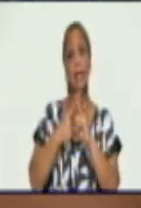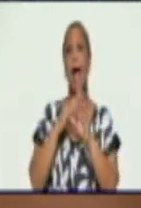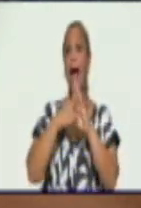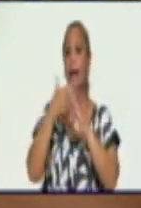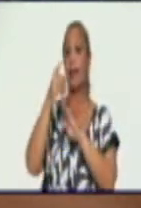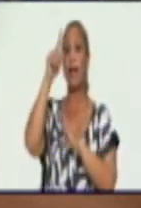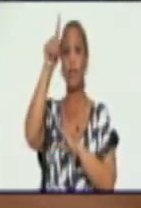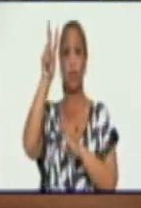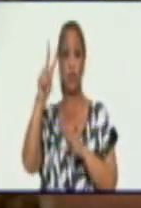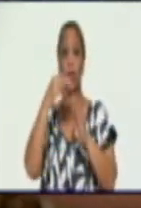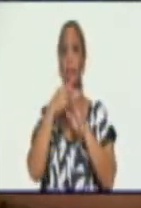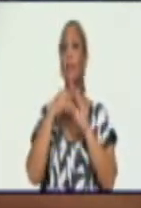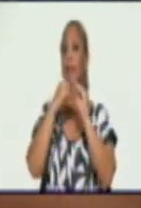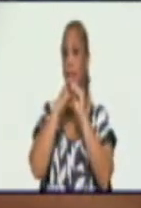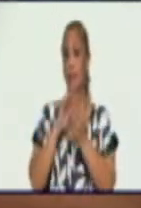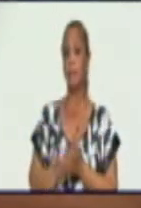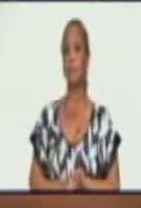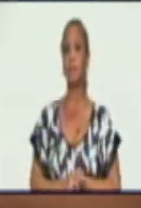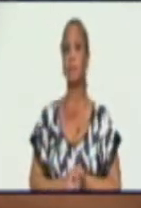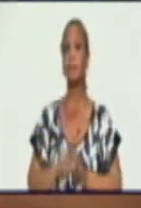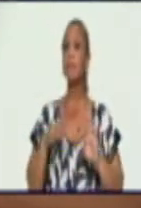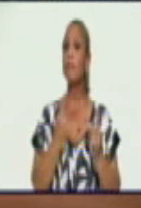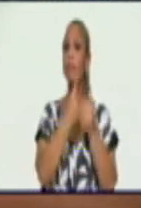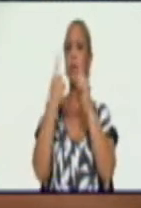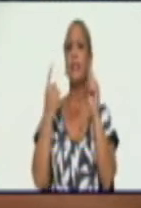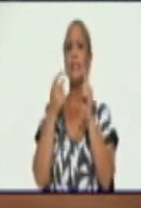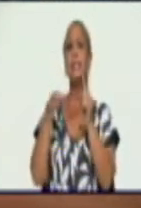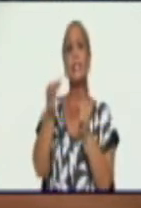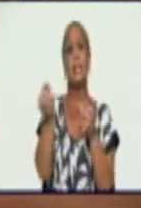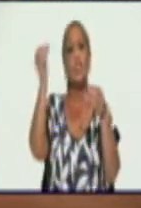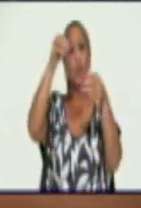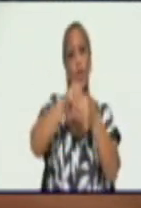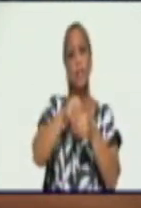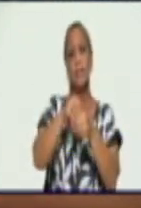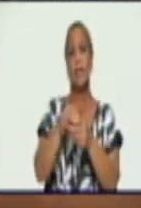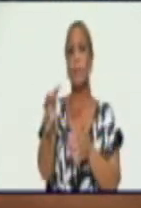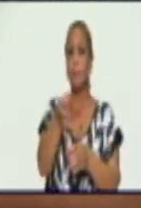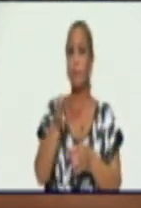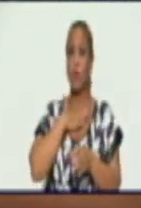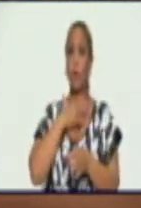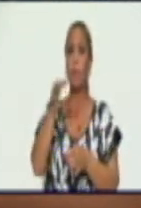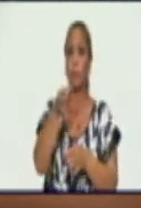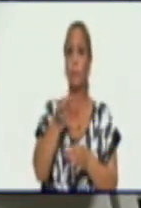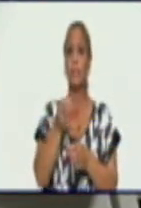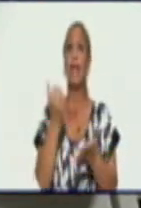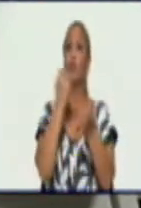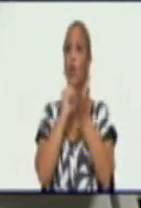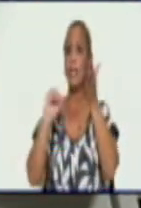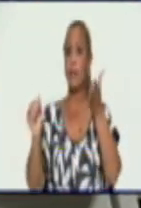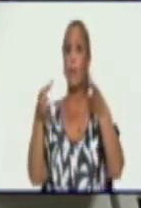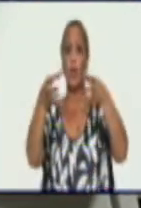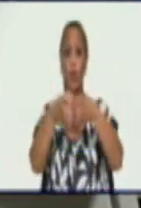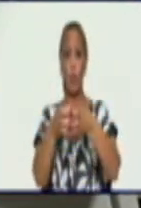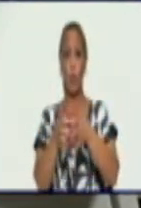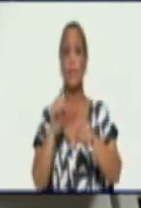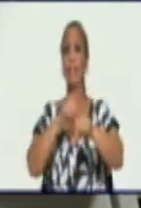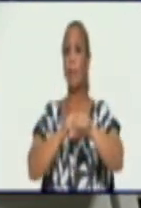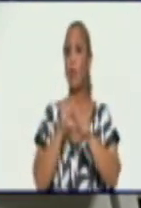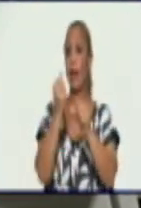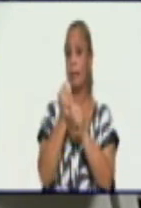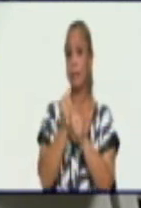solicitudes de traslado dentro del propio municipio se autorizan por el grupo temporal de trabajo municipal y se